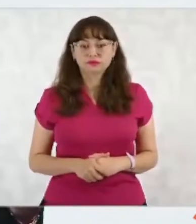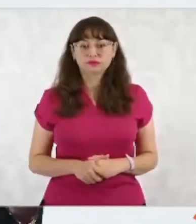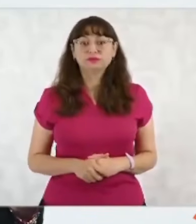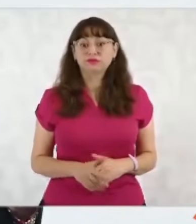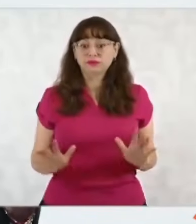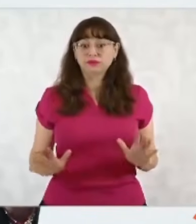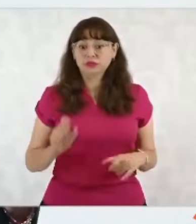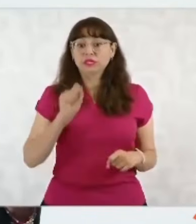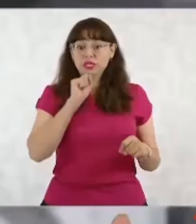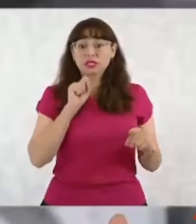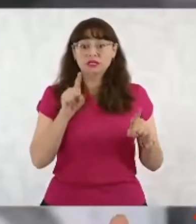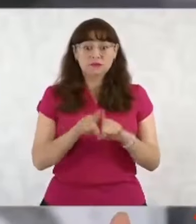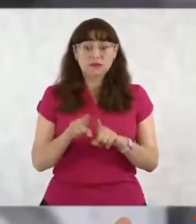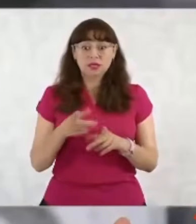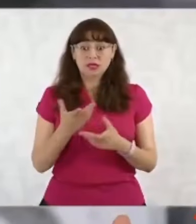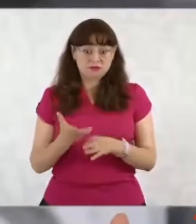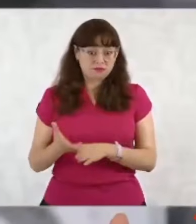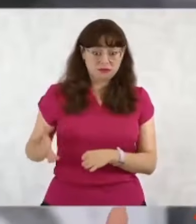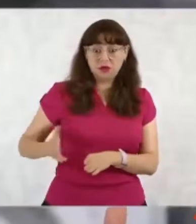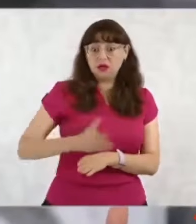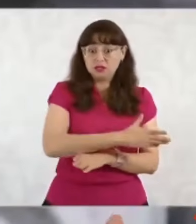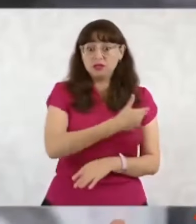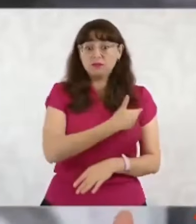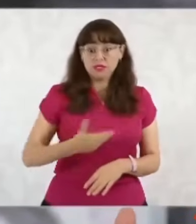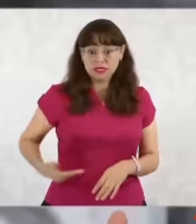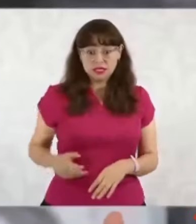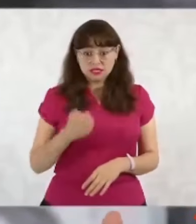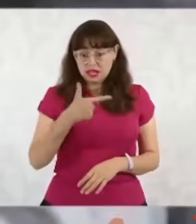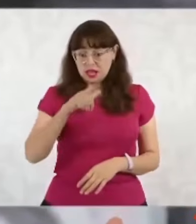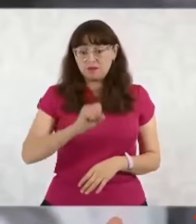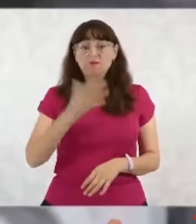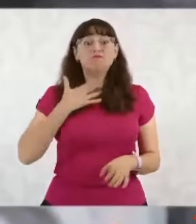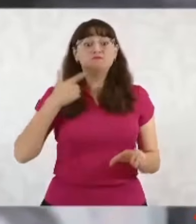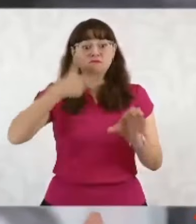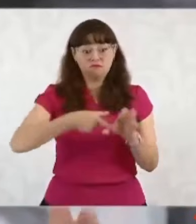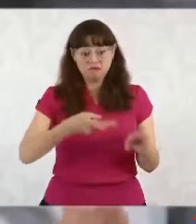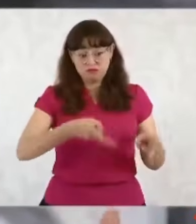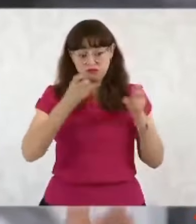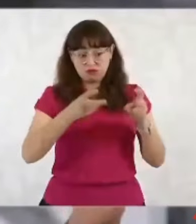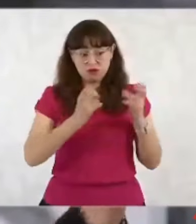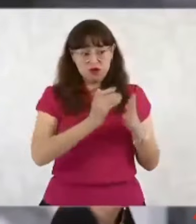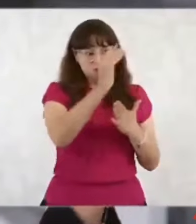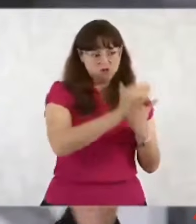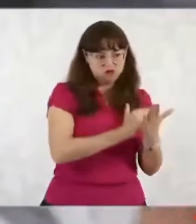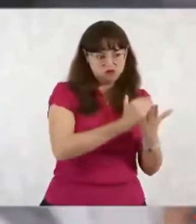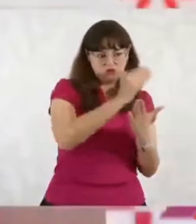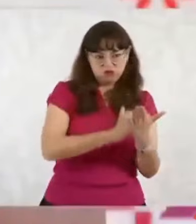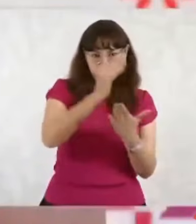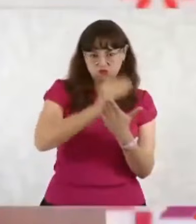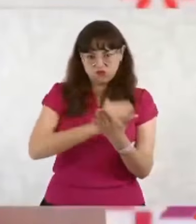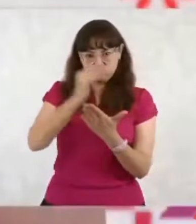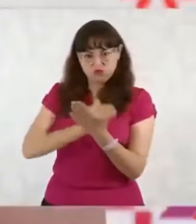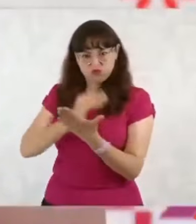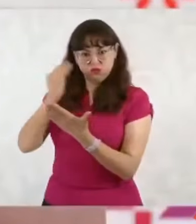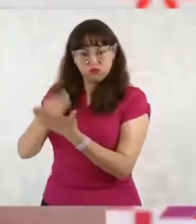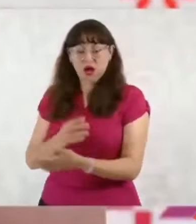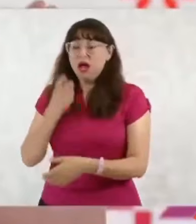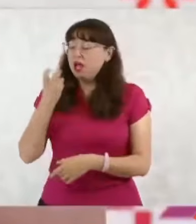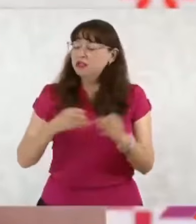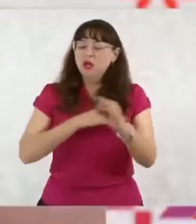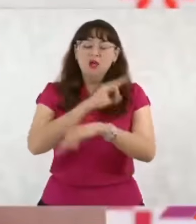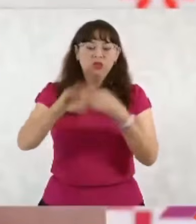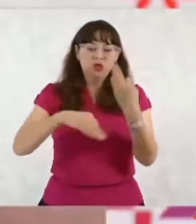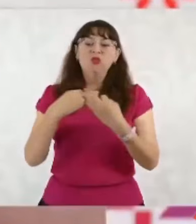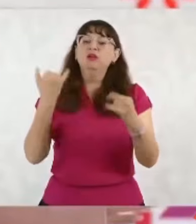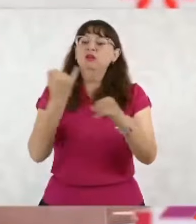disminuyó mucho con el presidente López Obrador y cómo fue que comenzó a aumentar? Todo eso tenemos que dar la información y